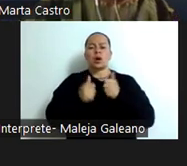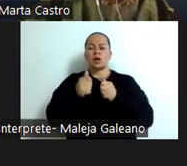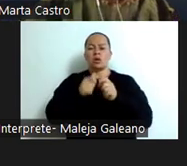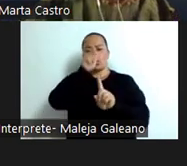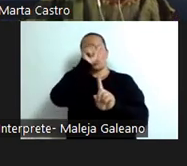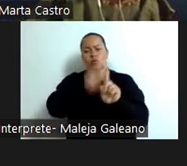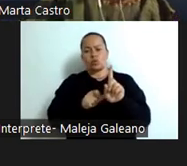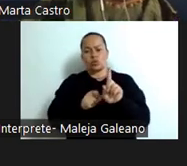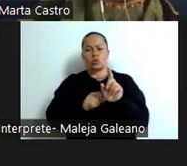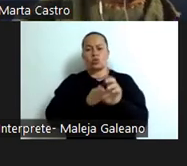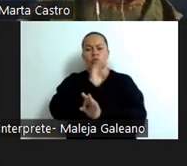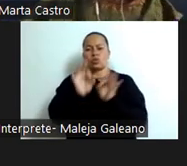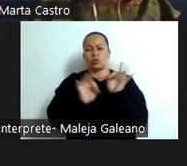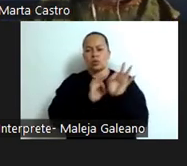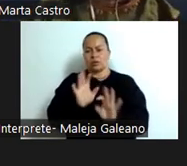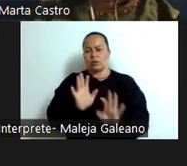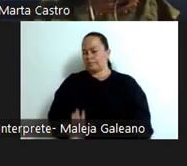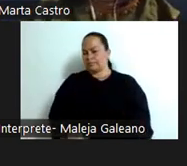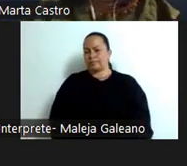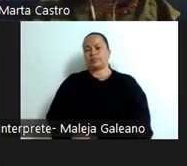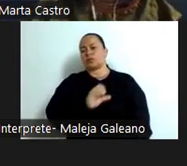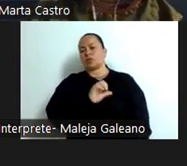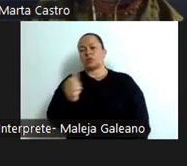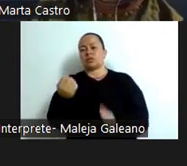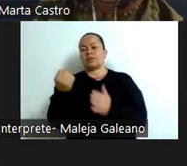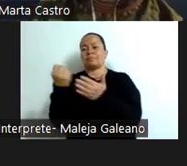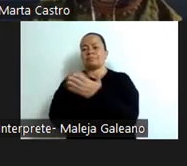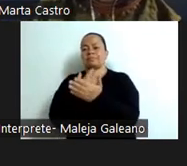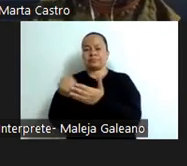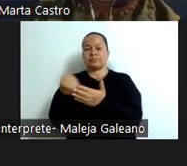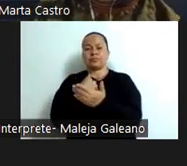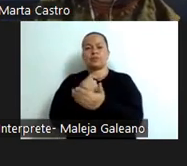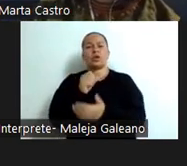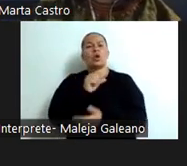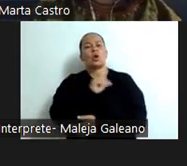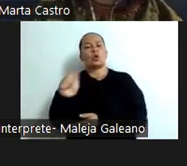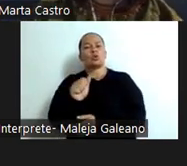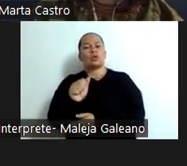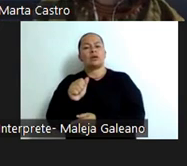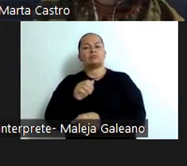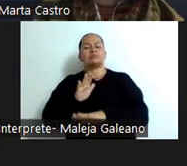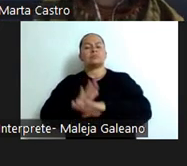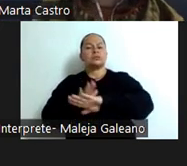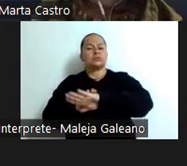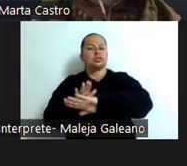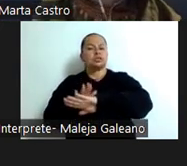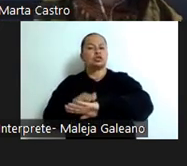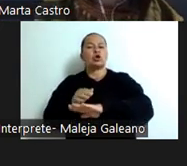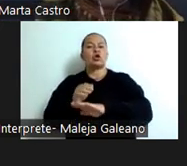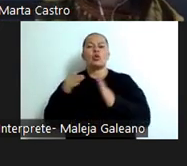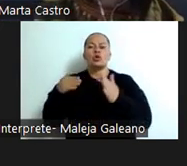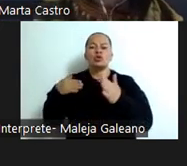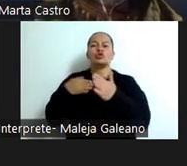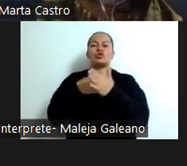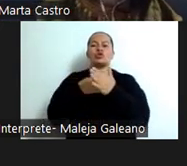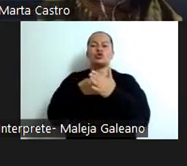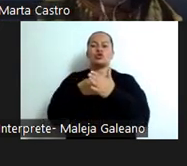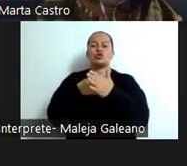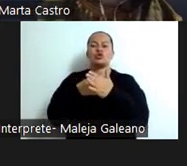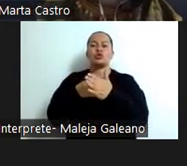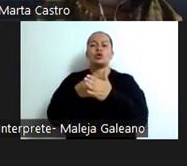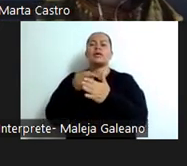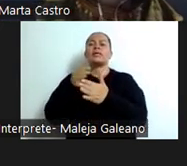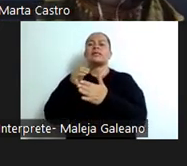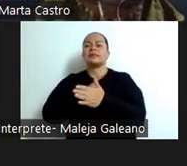eh siguiente diapositiva en otra sentencia de tutela la t447 del 2023 son todas muy